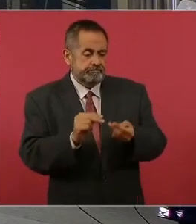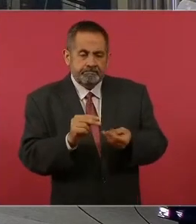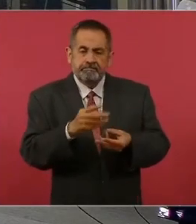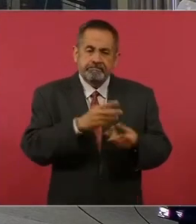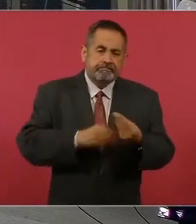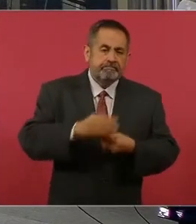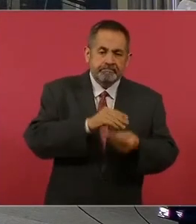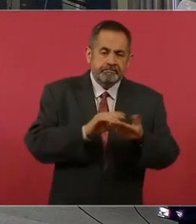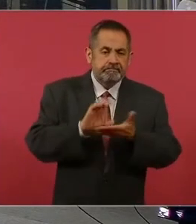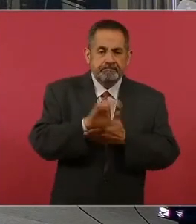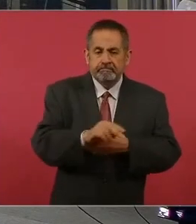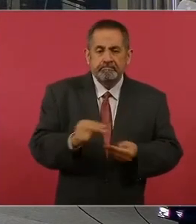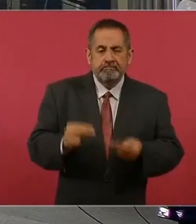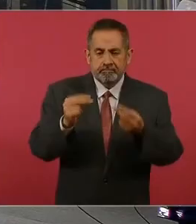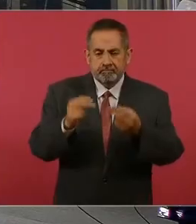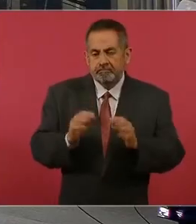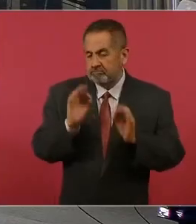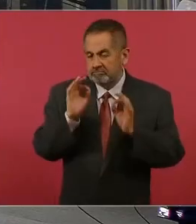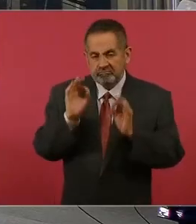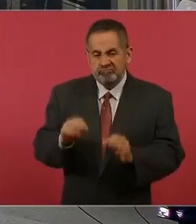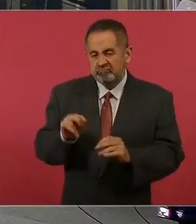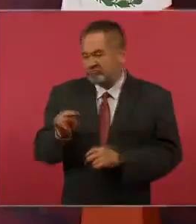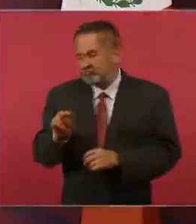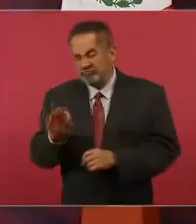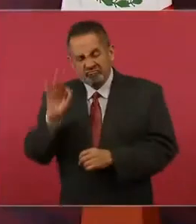no porque estén leyendo,